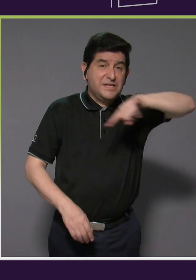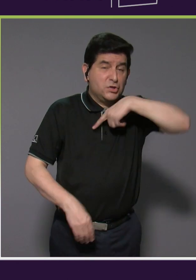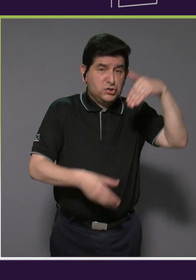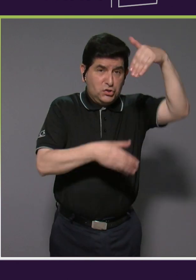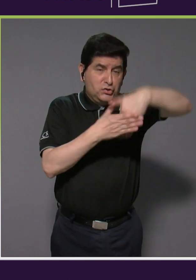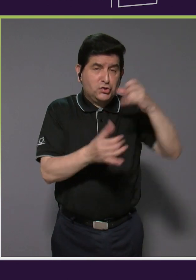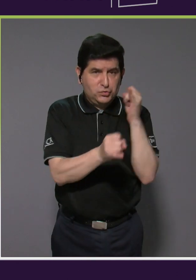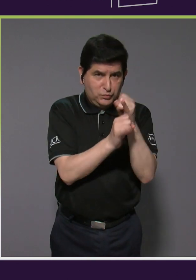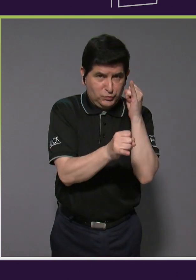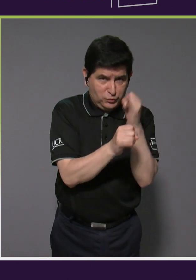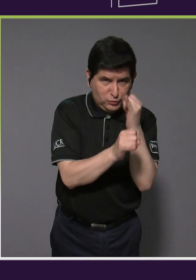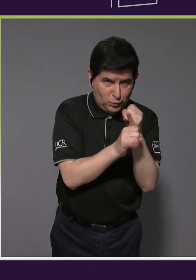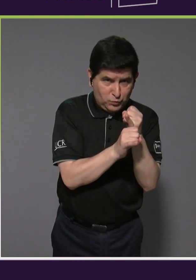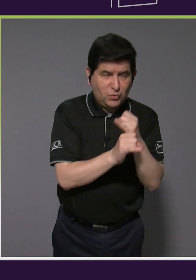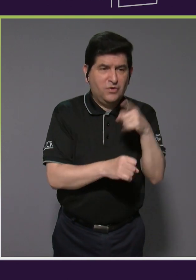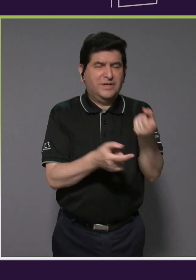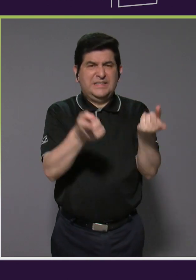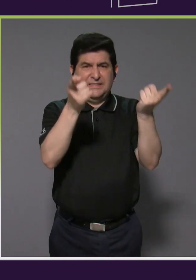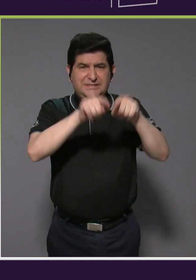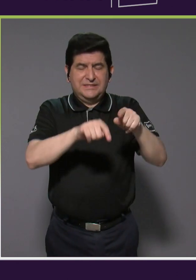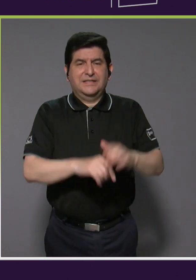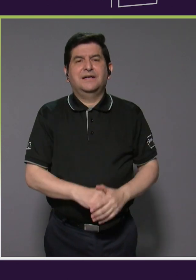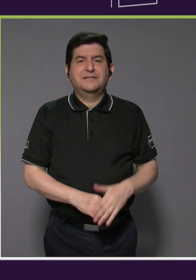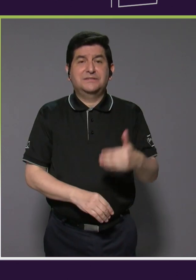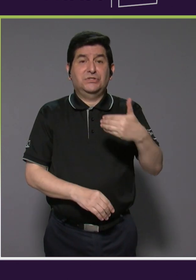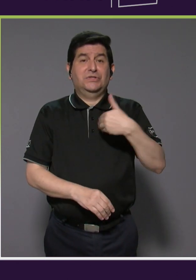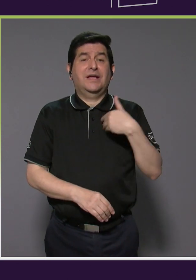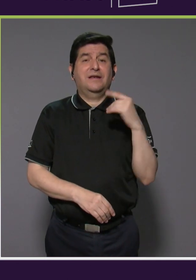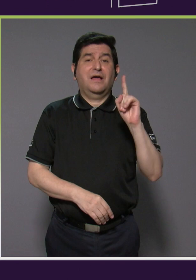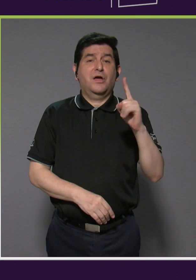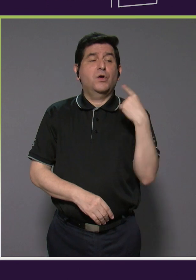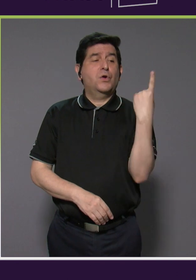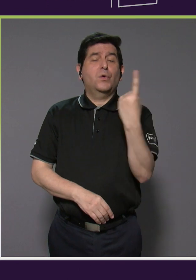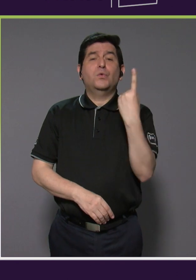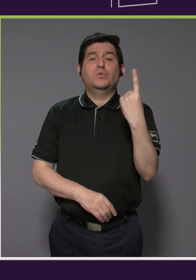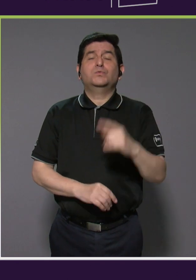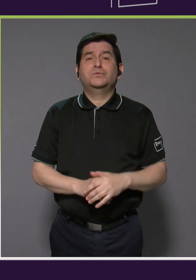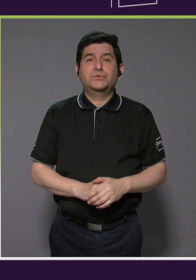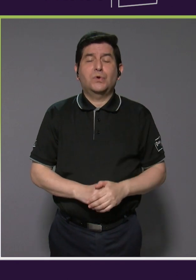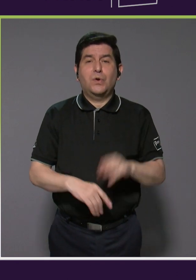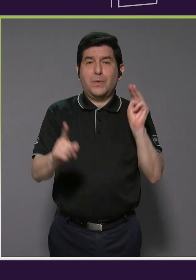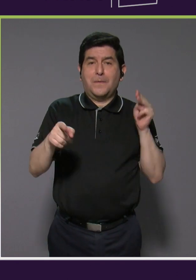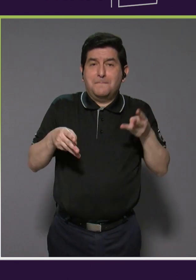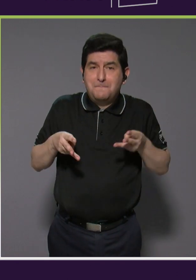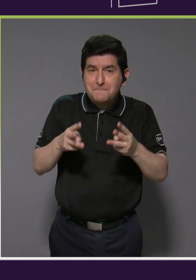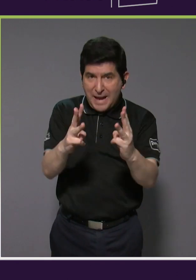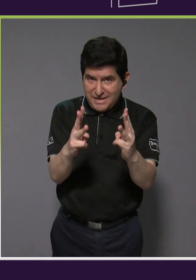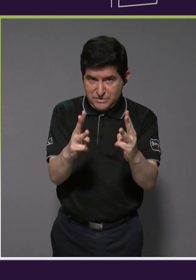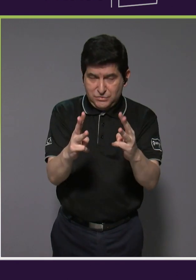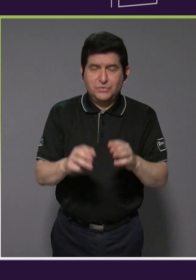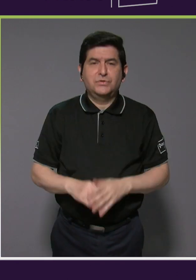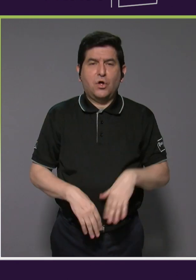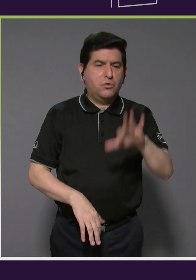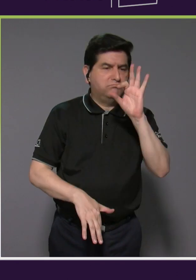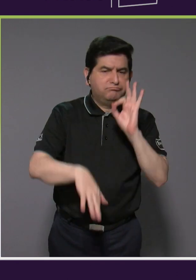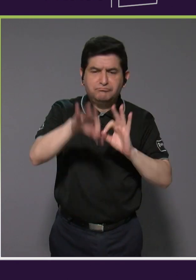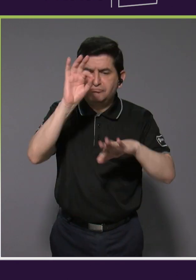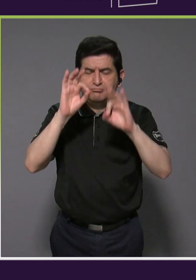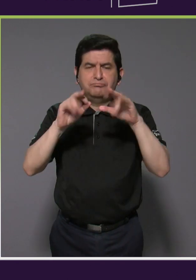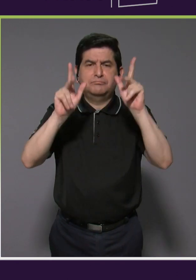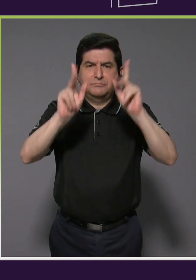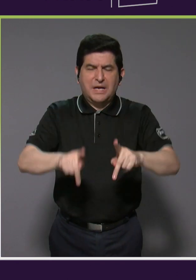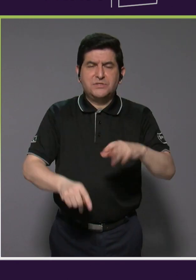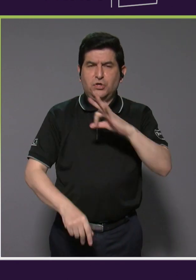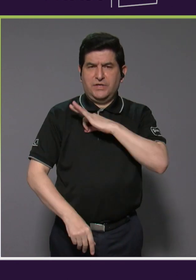en donde se va a tener un solo método de selección de